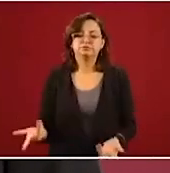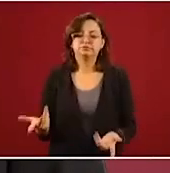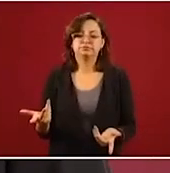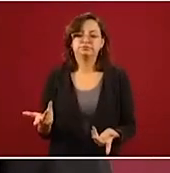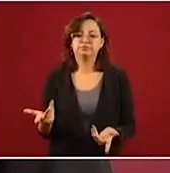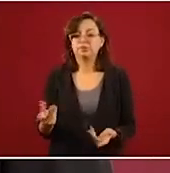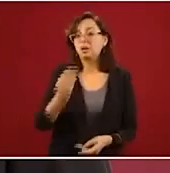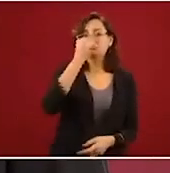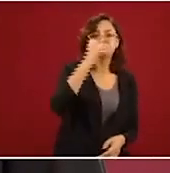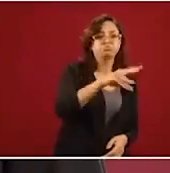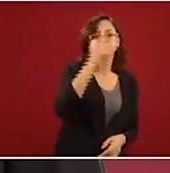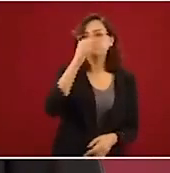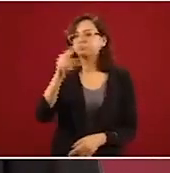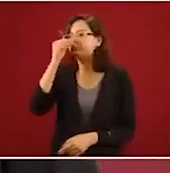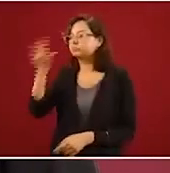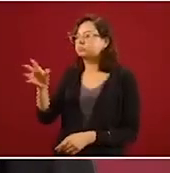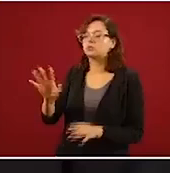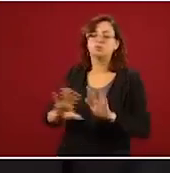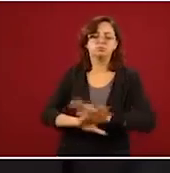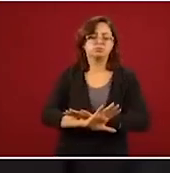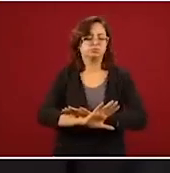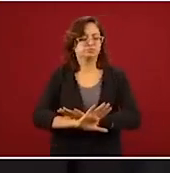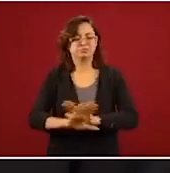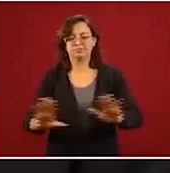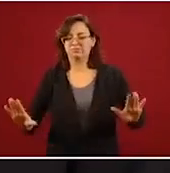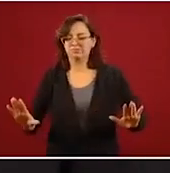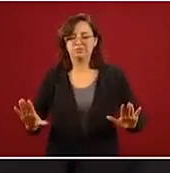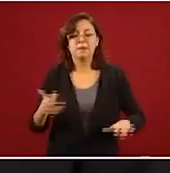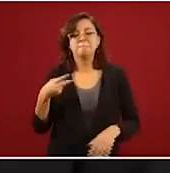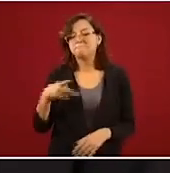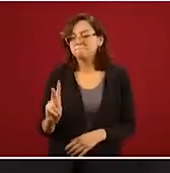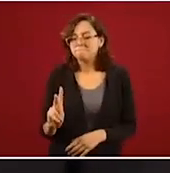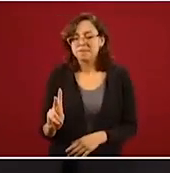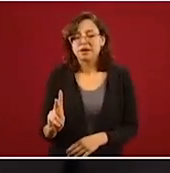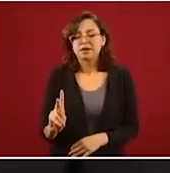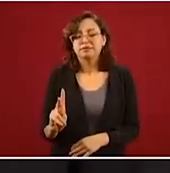culpar a tabla rasa, pero